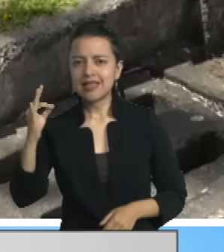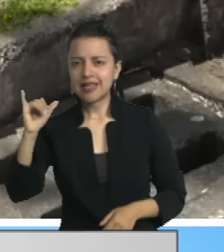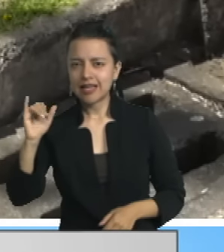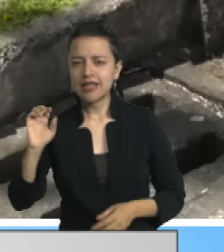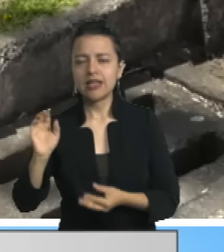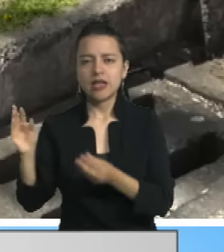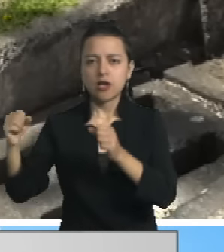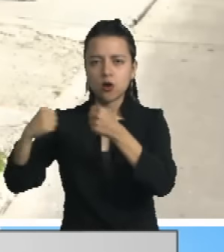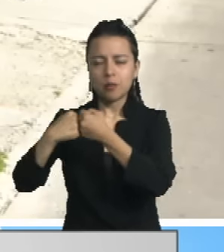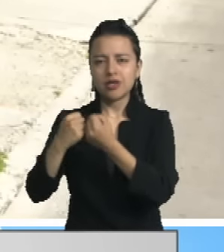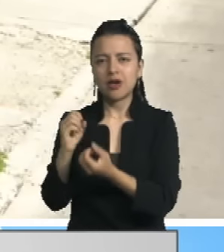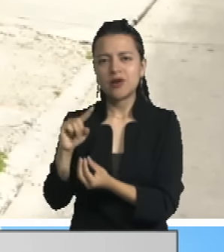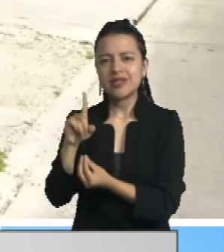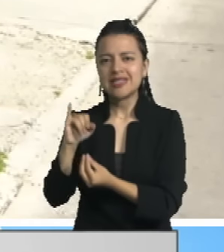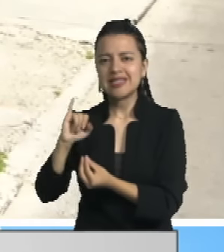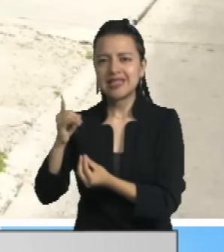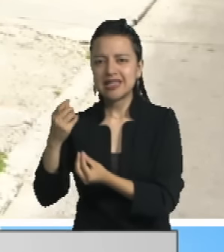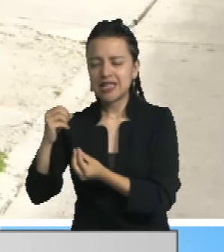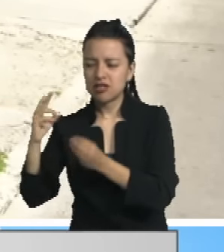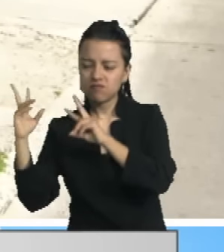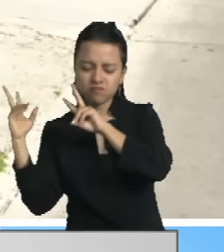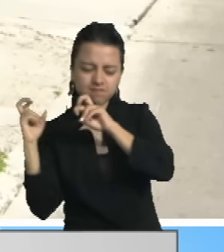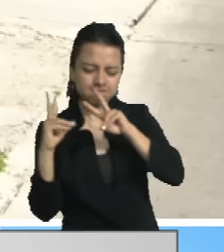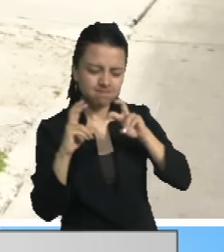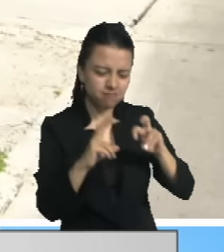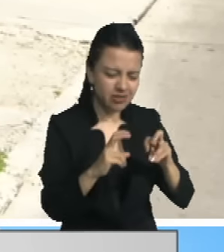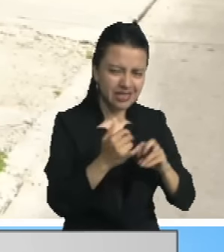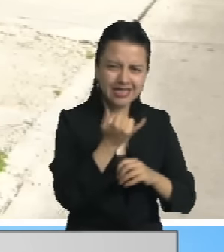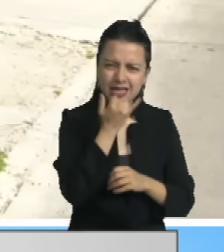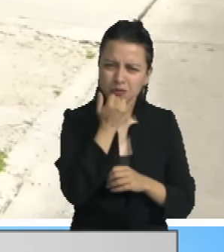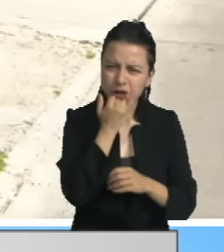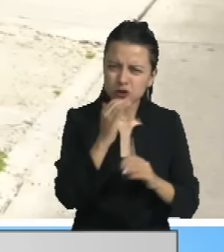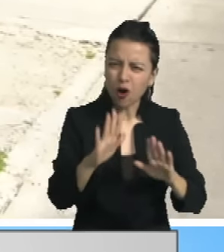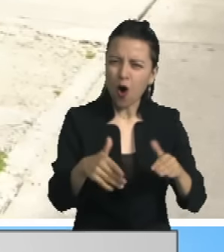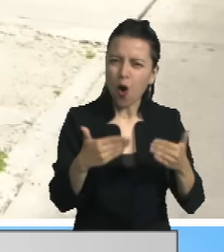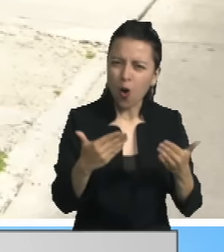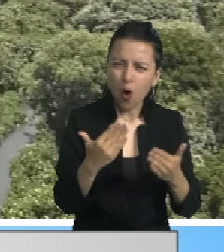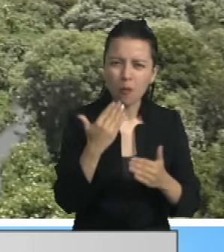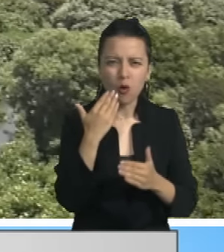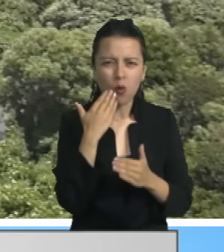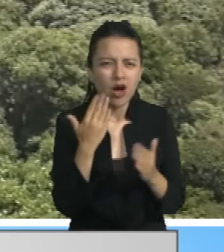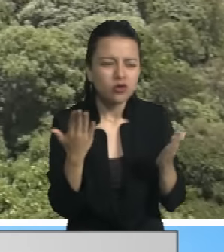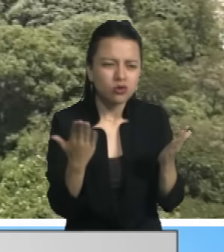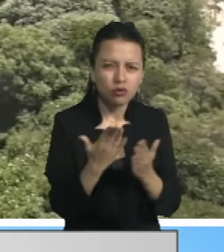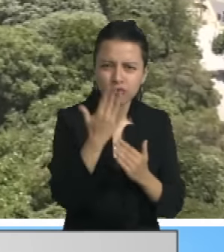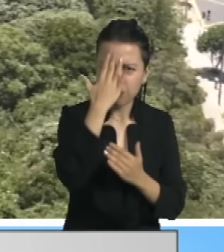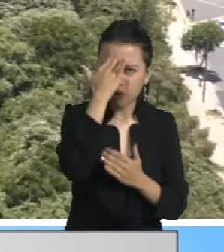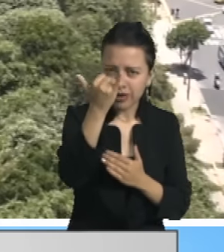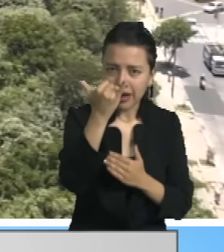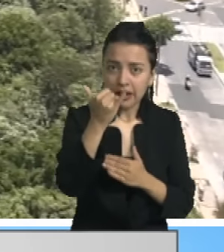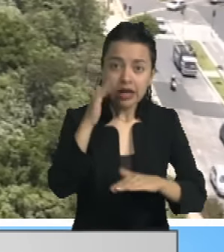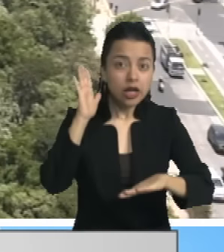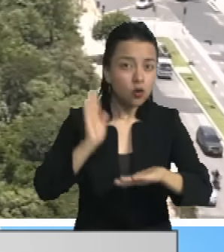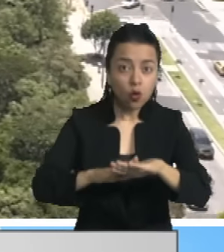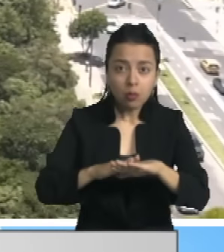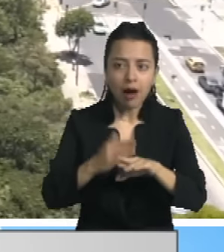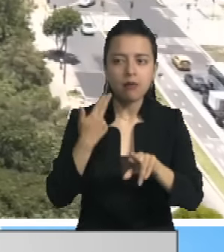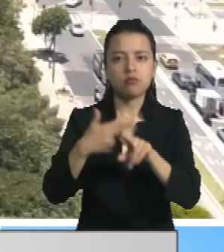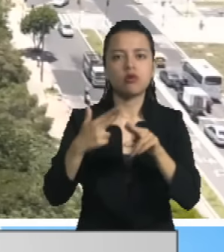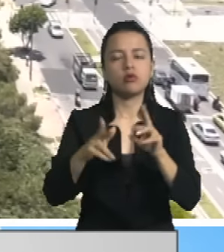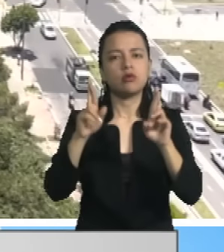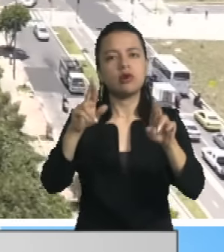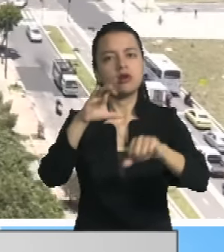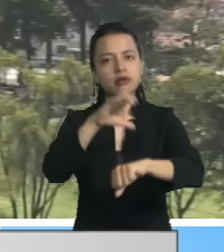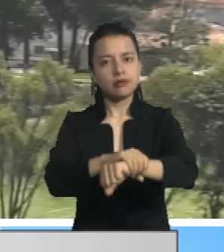zin con el fin de esclarecer estos hechos y poder dar con la capur ura de los responsables de los mismos este